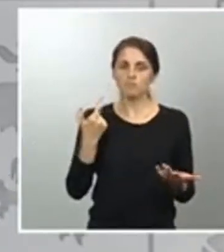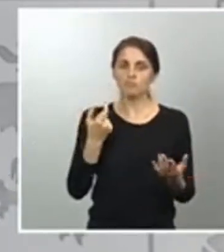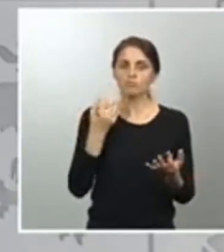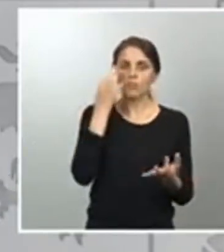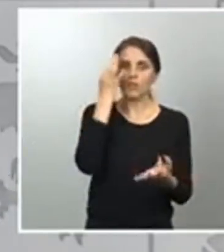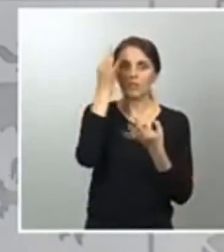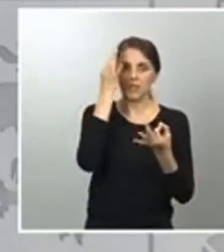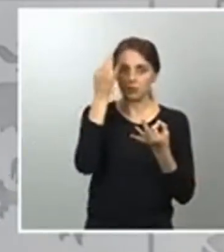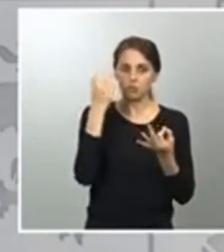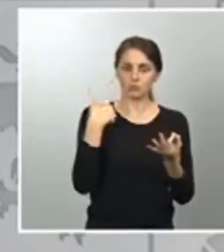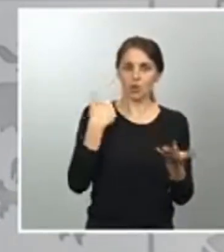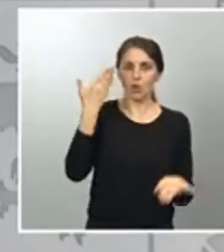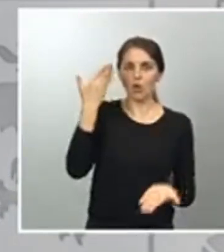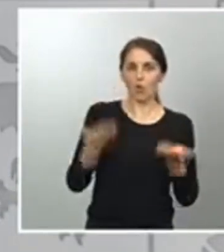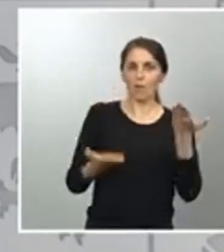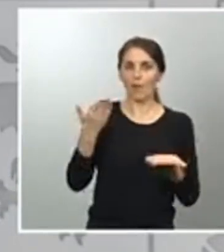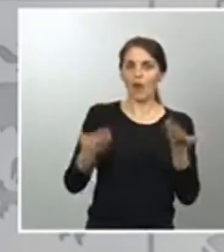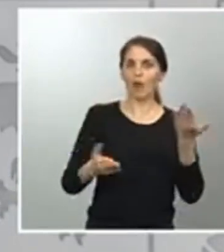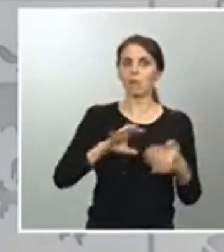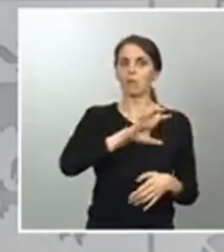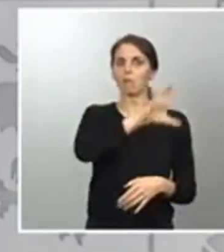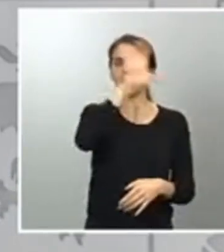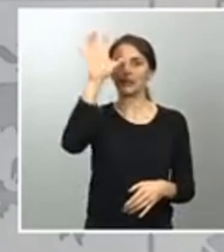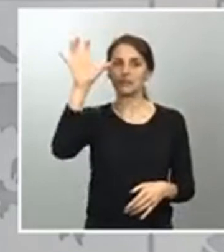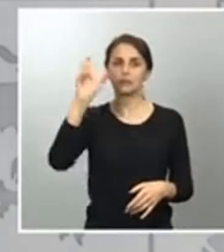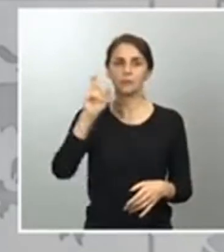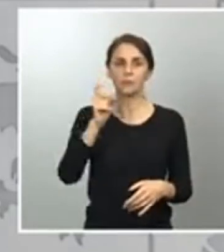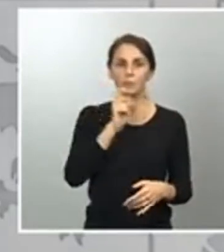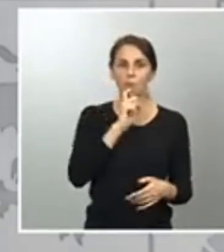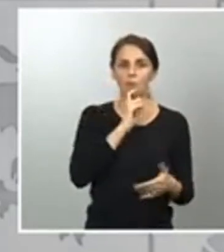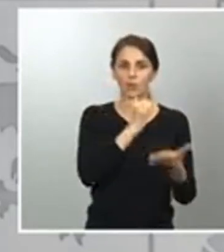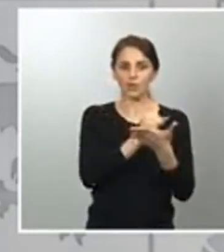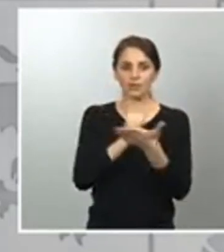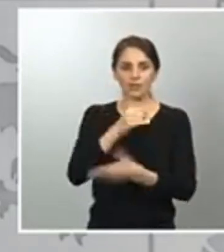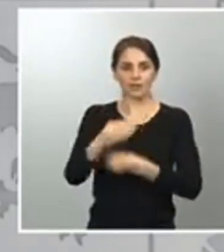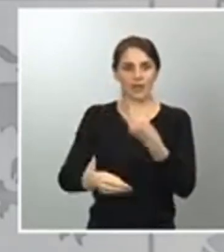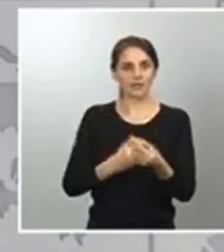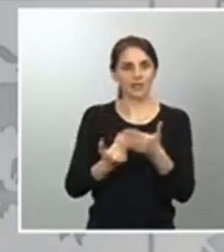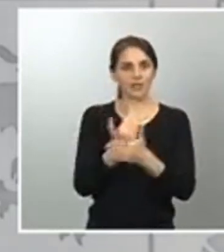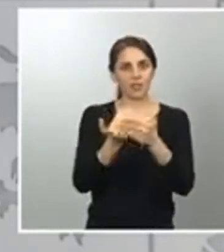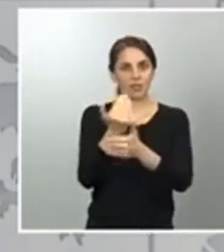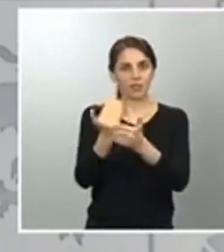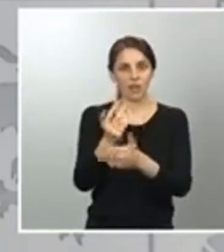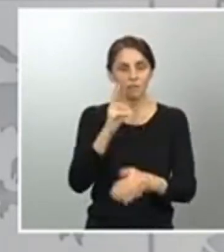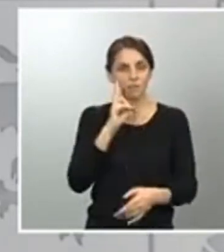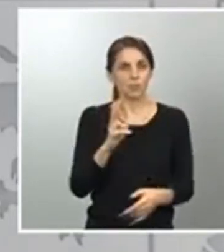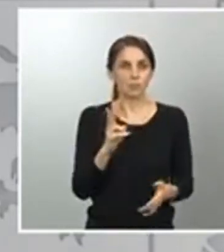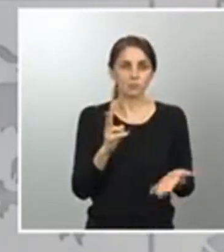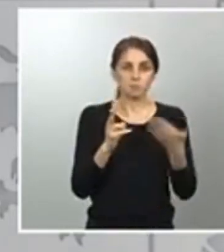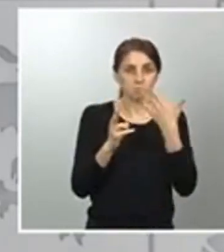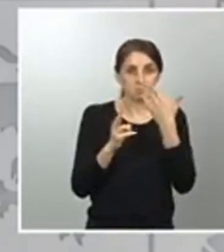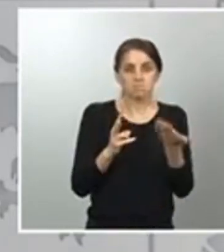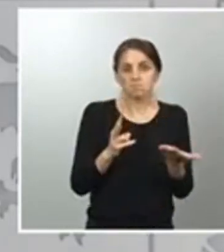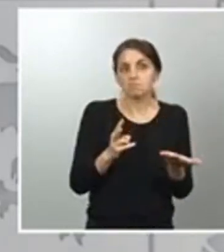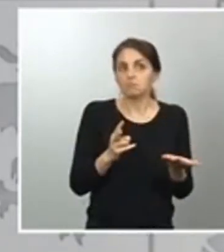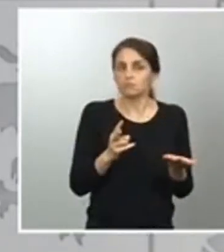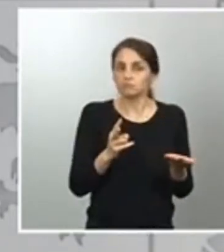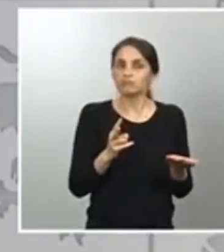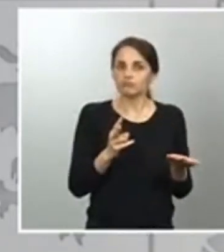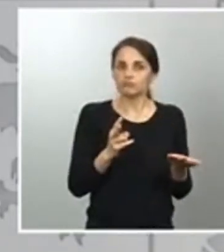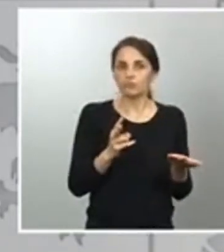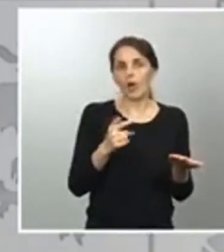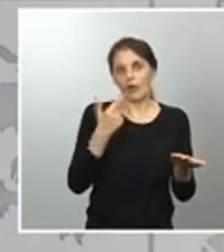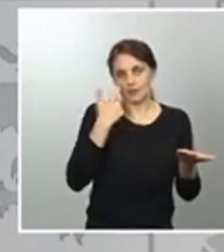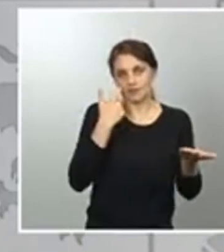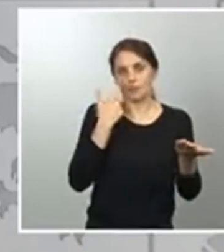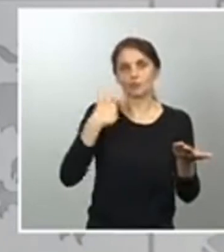que están a la cabeza son países, sin por supuesto querer compararnos con nadie, pues países con un menor volumen